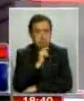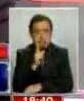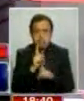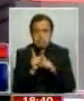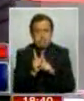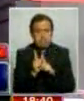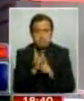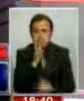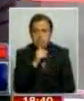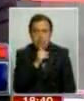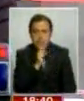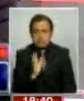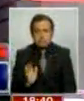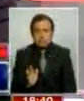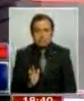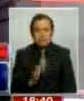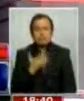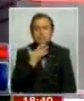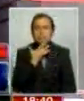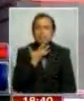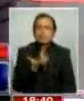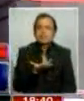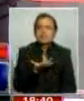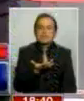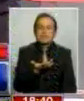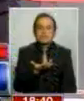No están esas dudas, porque básicamente